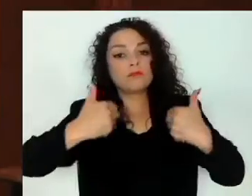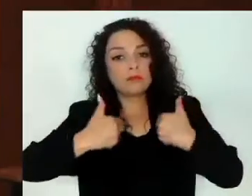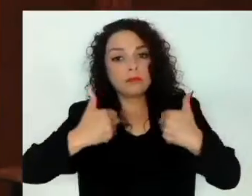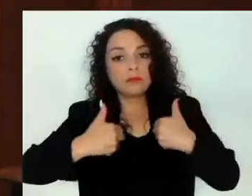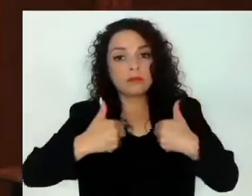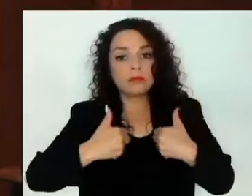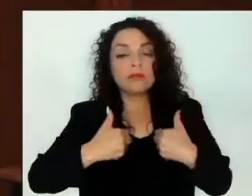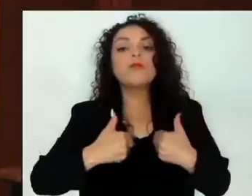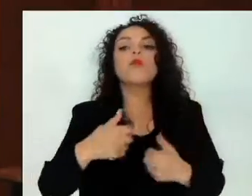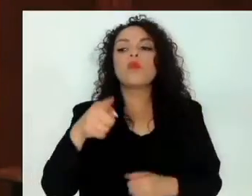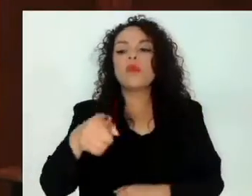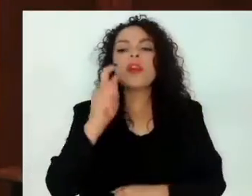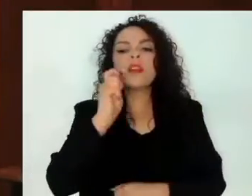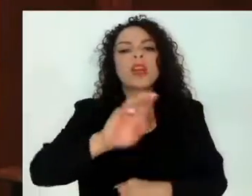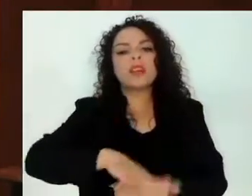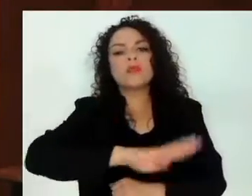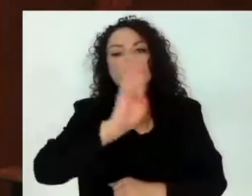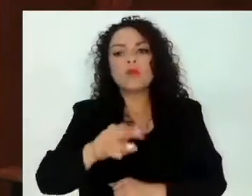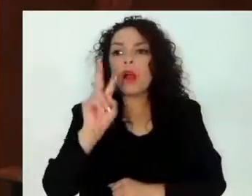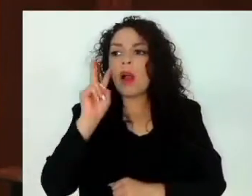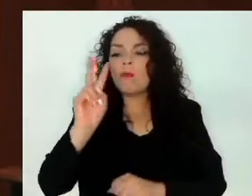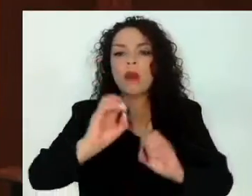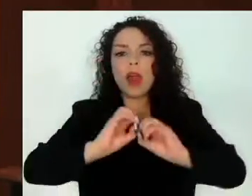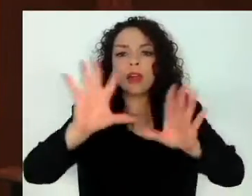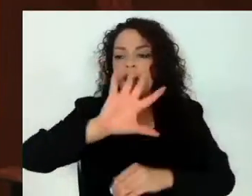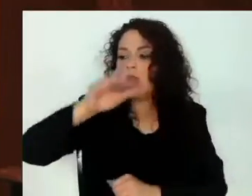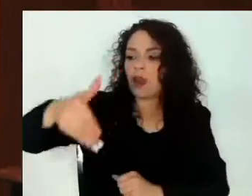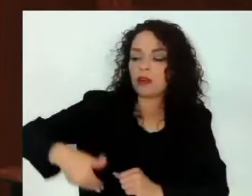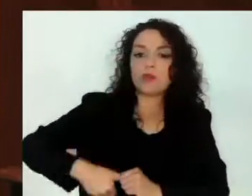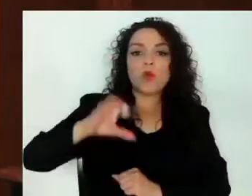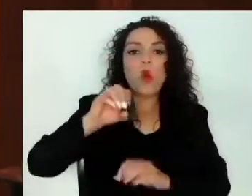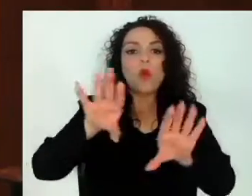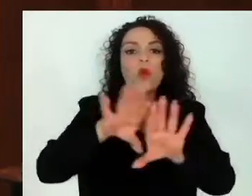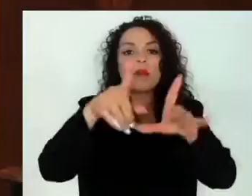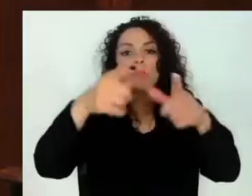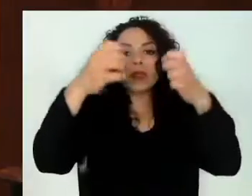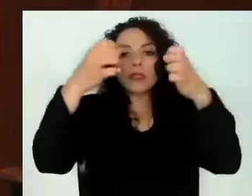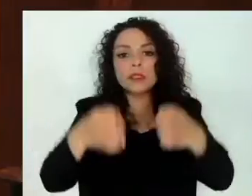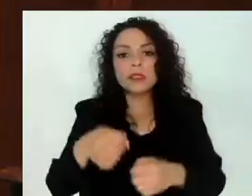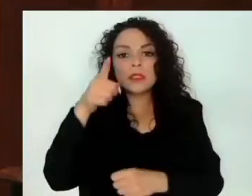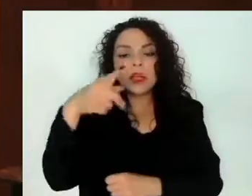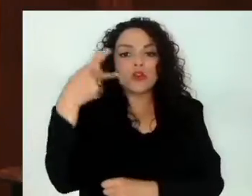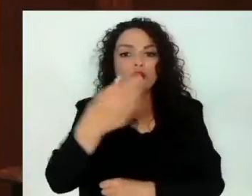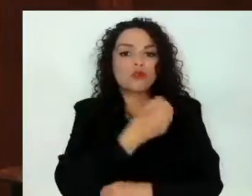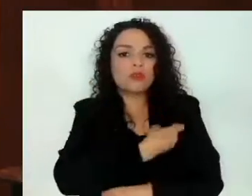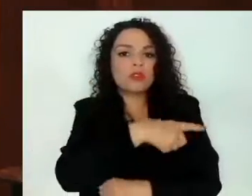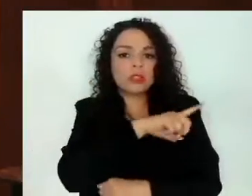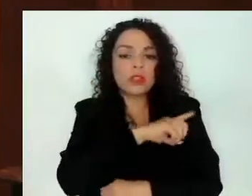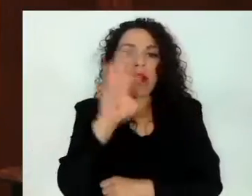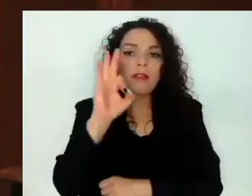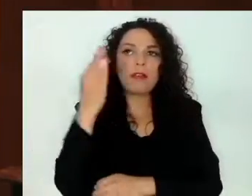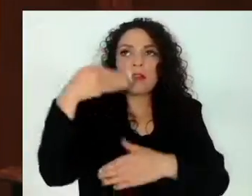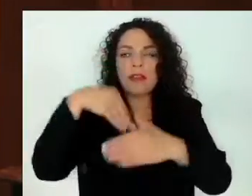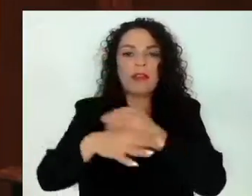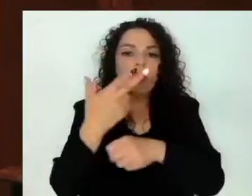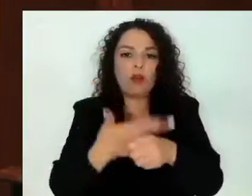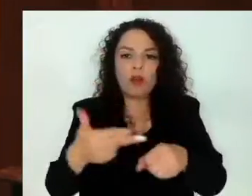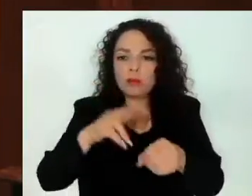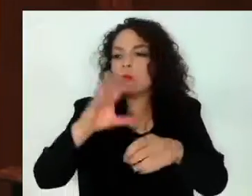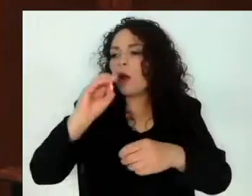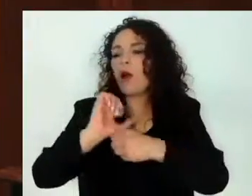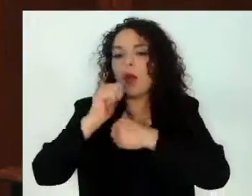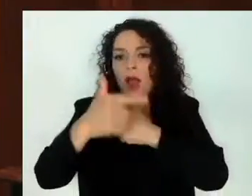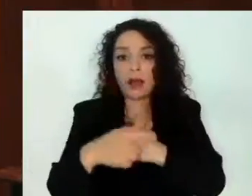su muerte, de las lesiones o el estado de salud, las penas previstas en este artículo